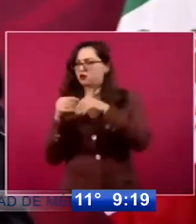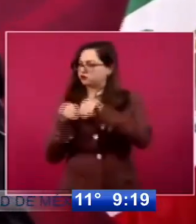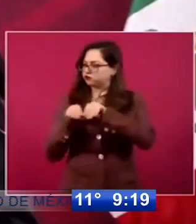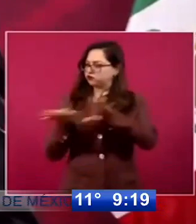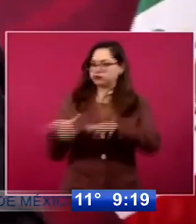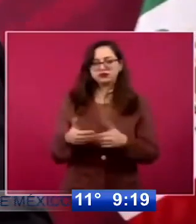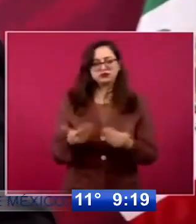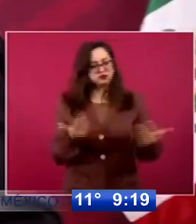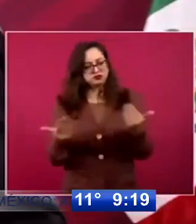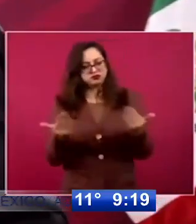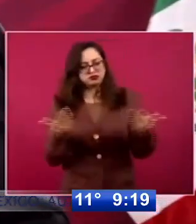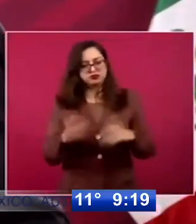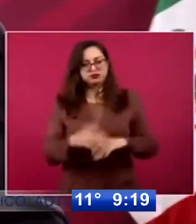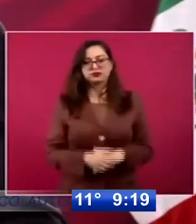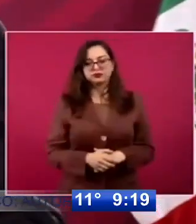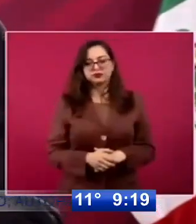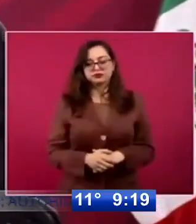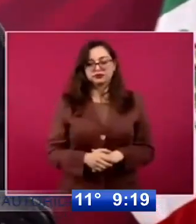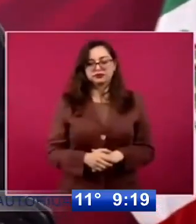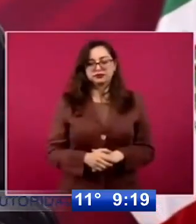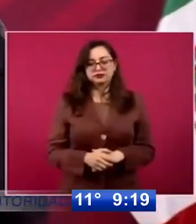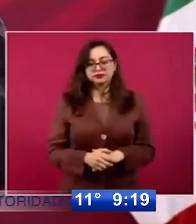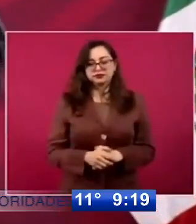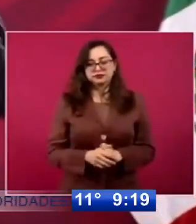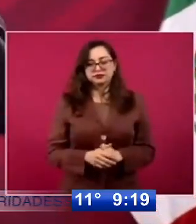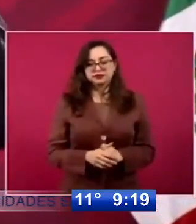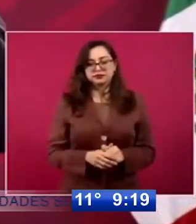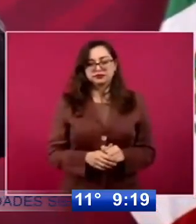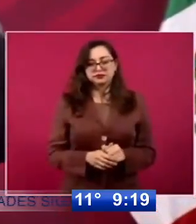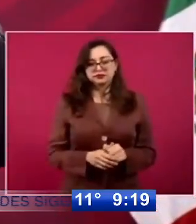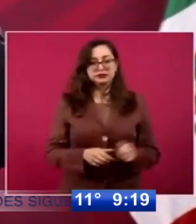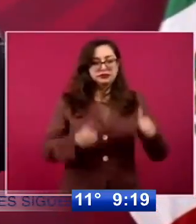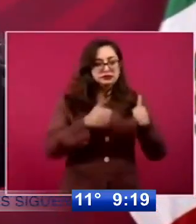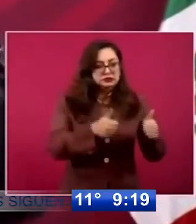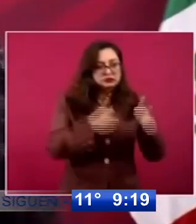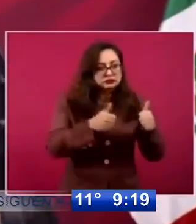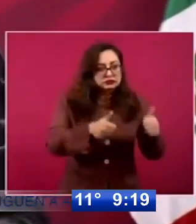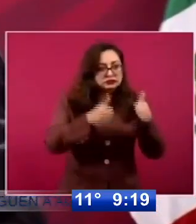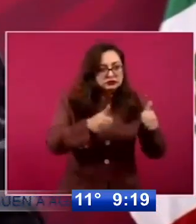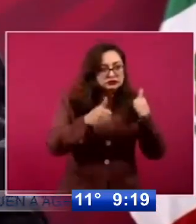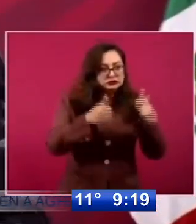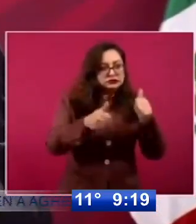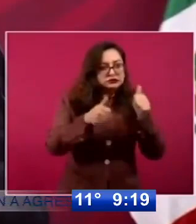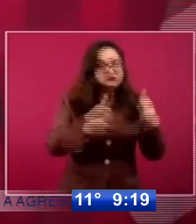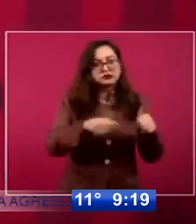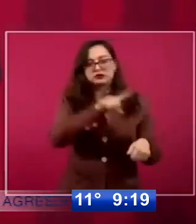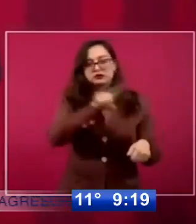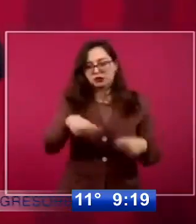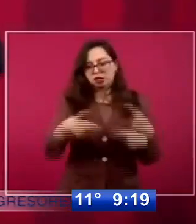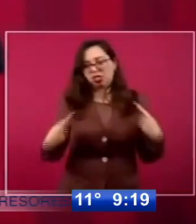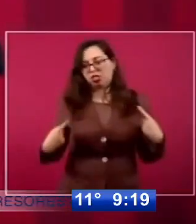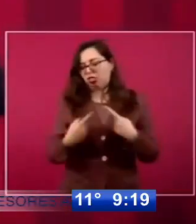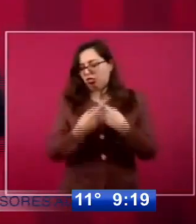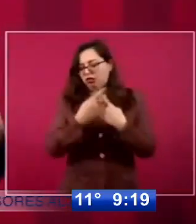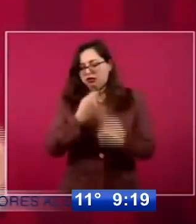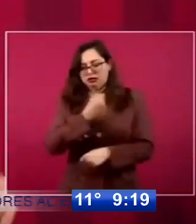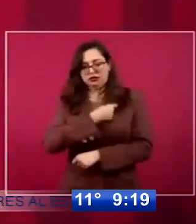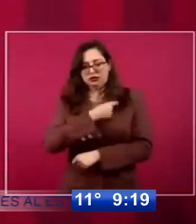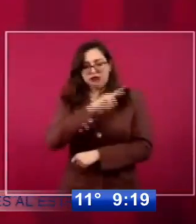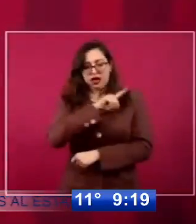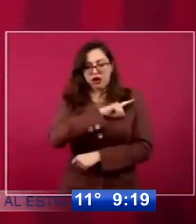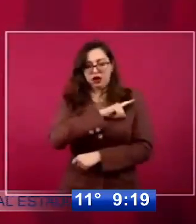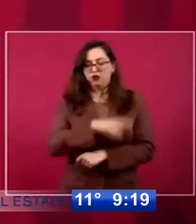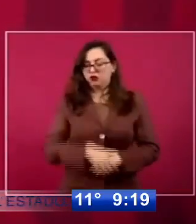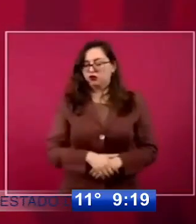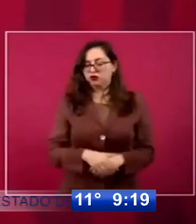es hasta dañino para la salud. O sea, si los escucha uno mucho, hasta le puedo salir